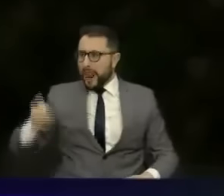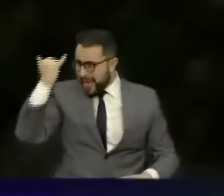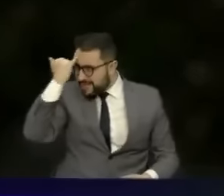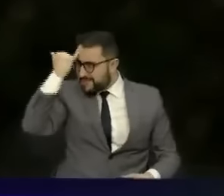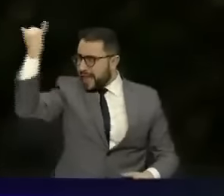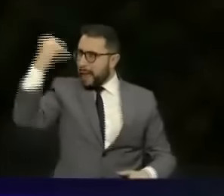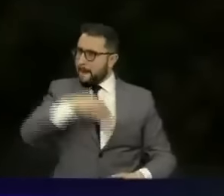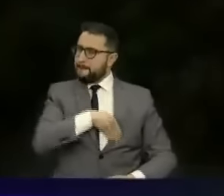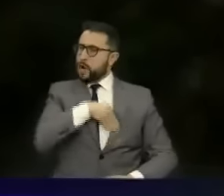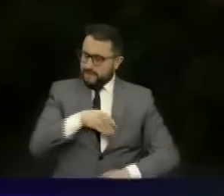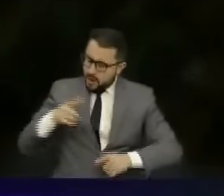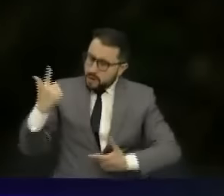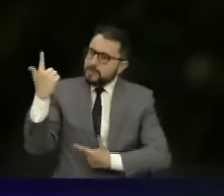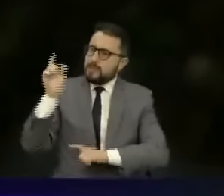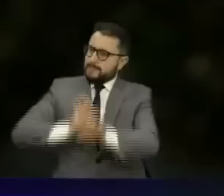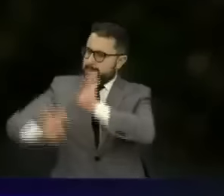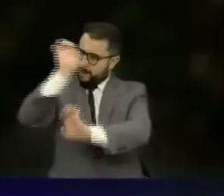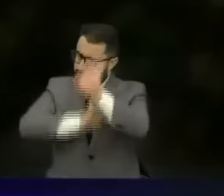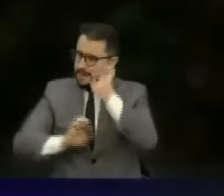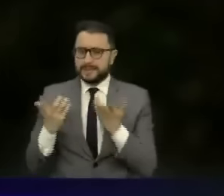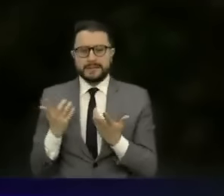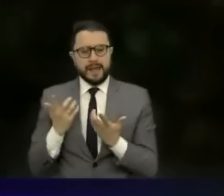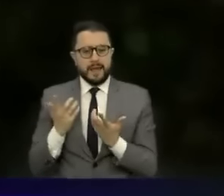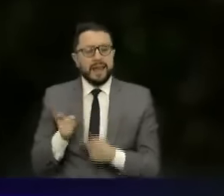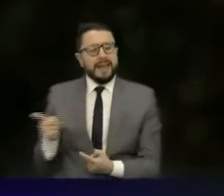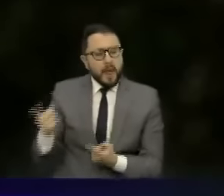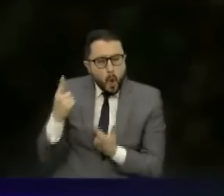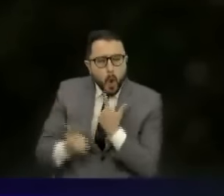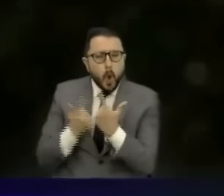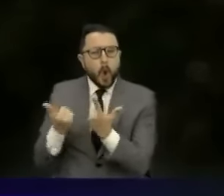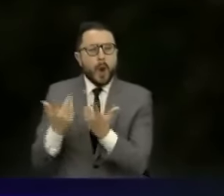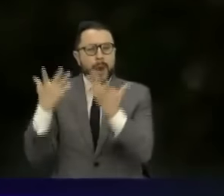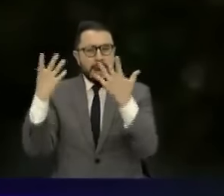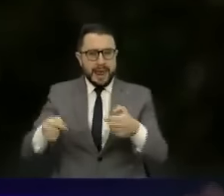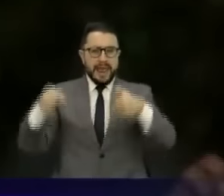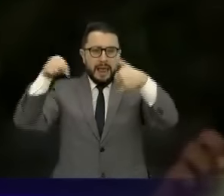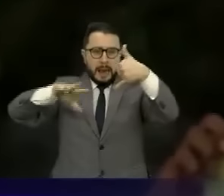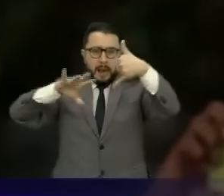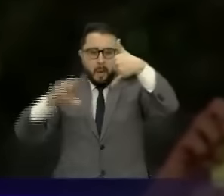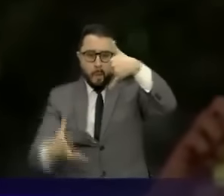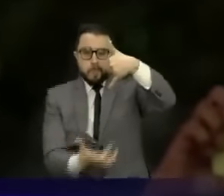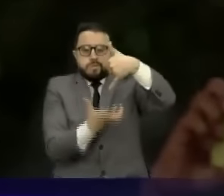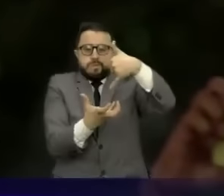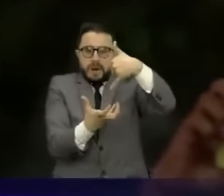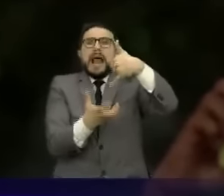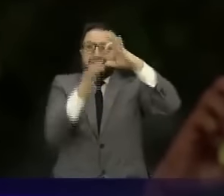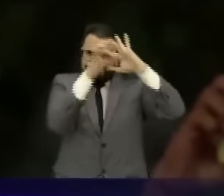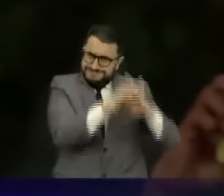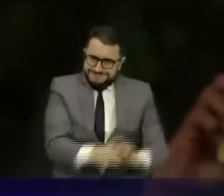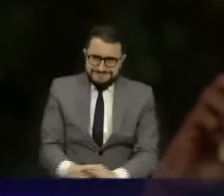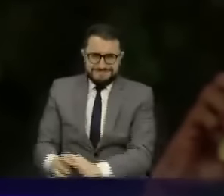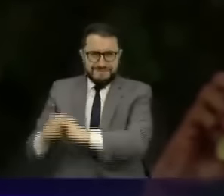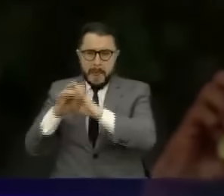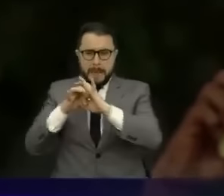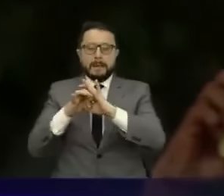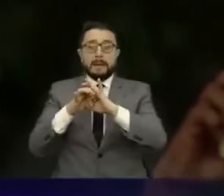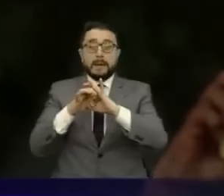bolivariana en Venezuela, tratando de que esto fuese un solo país. Y derrotado